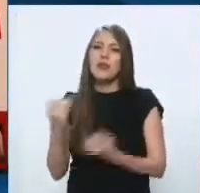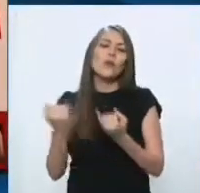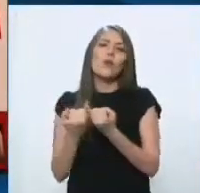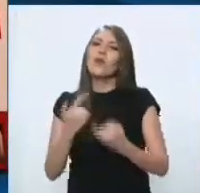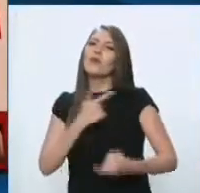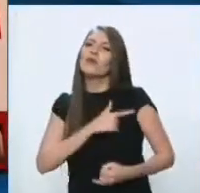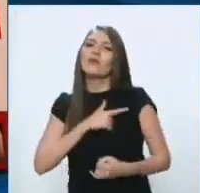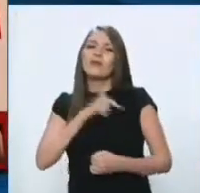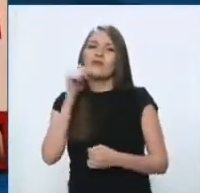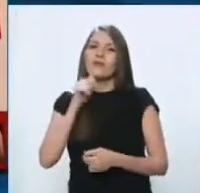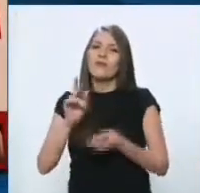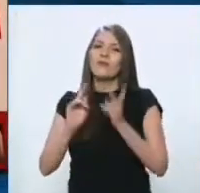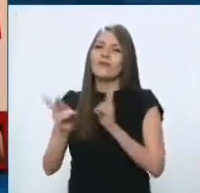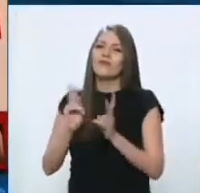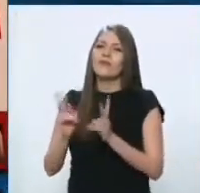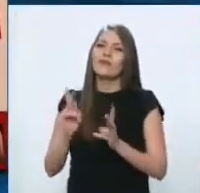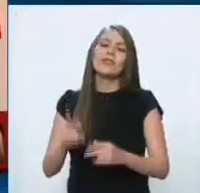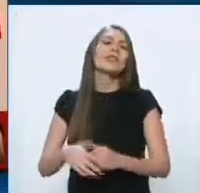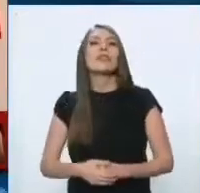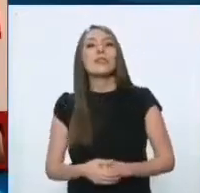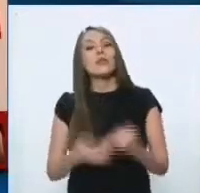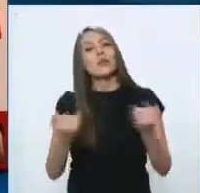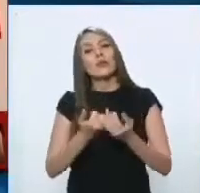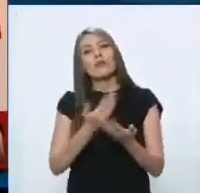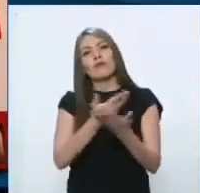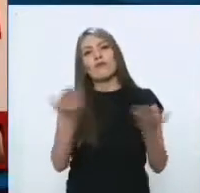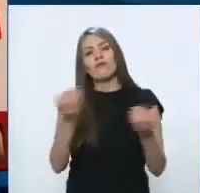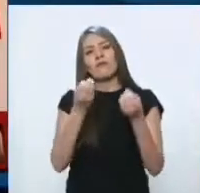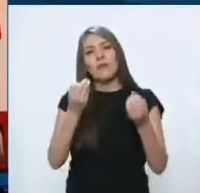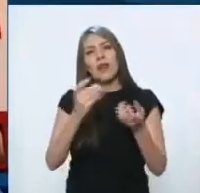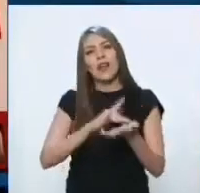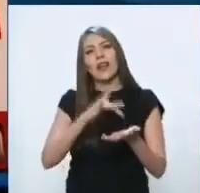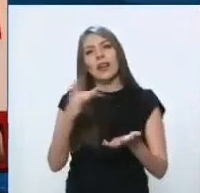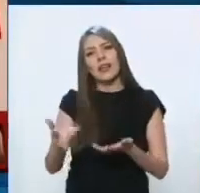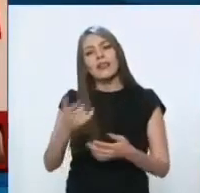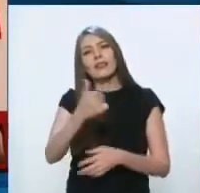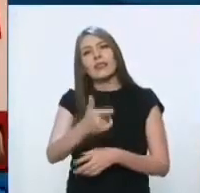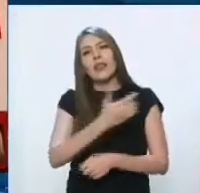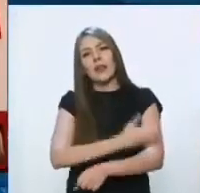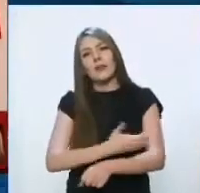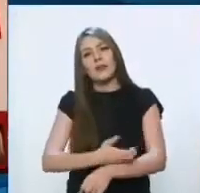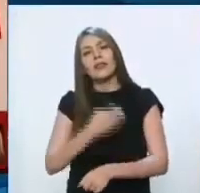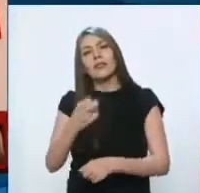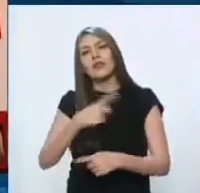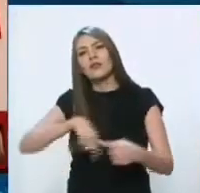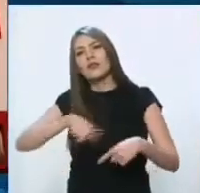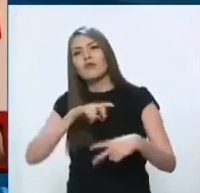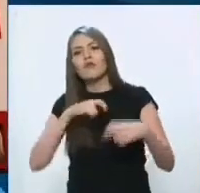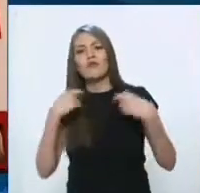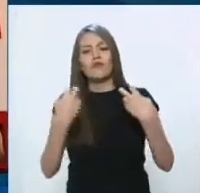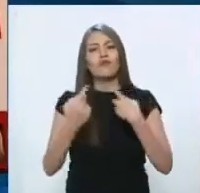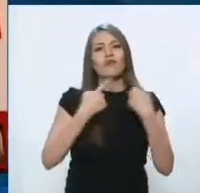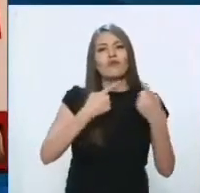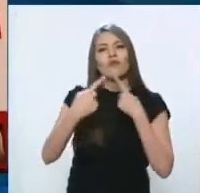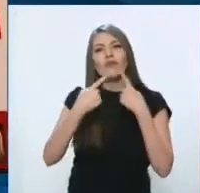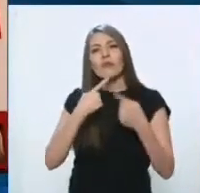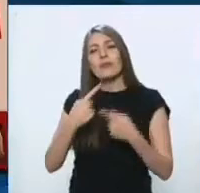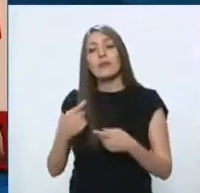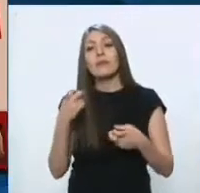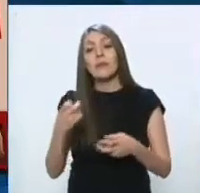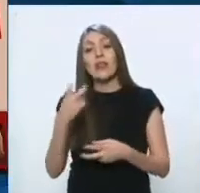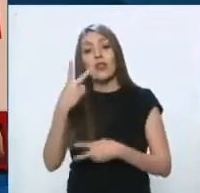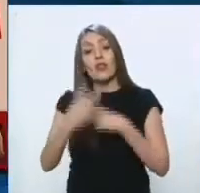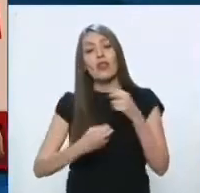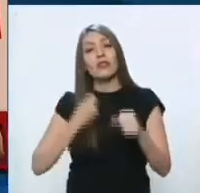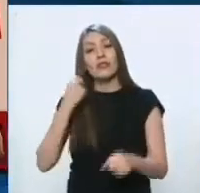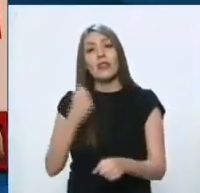charlar contigo, pero sobre todo a usted, muchas gracias, qué gusto que nos haya acompañado en esta mesa de análisis a 2 años